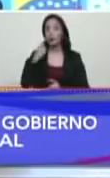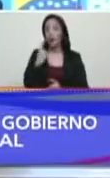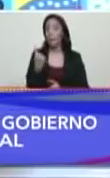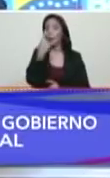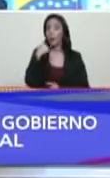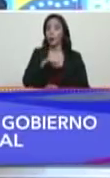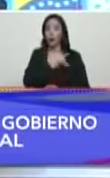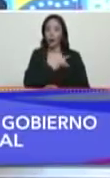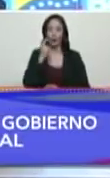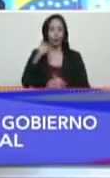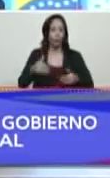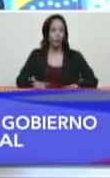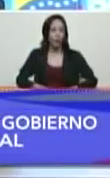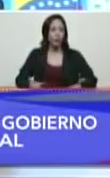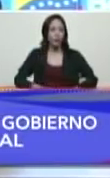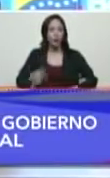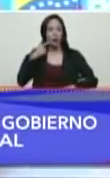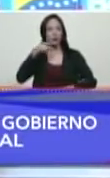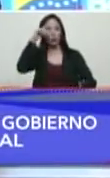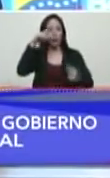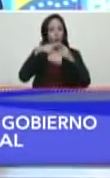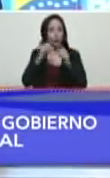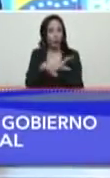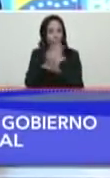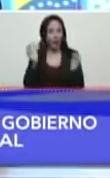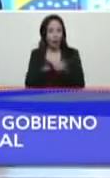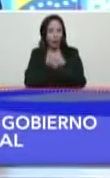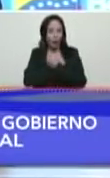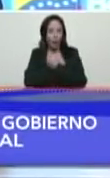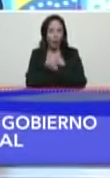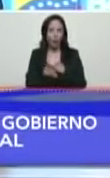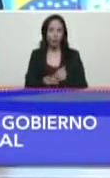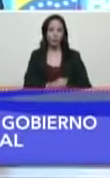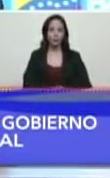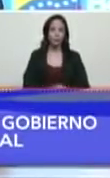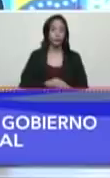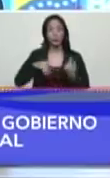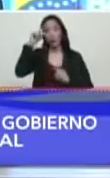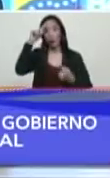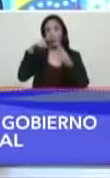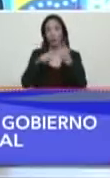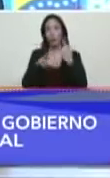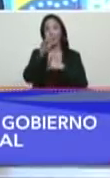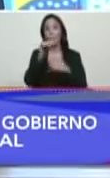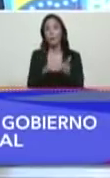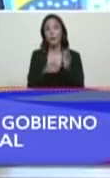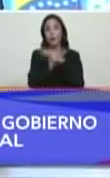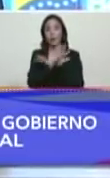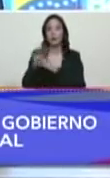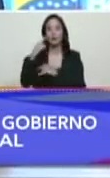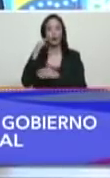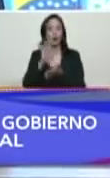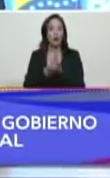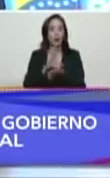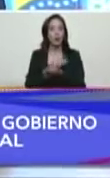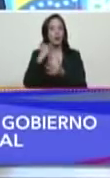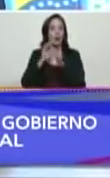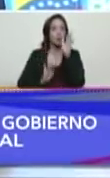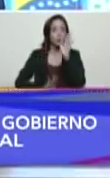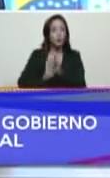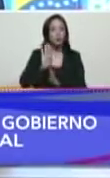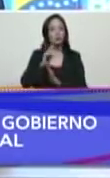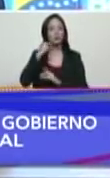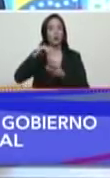con perseverancia, con firmeza, con amor, rumbo a un 2025 de prosperidad,